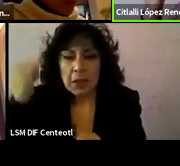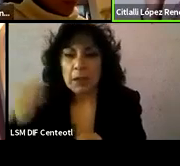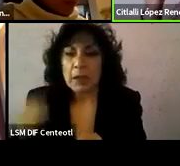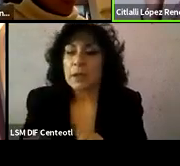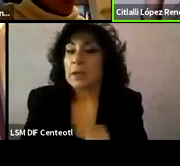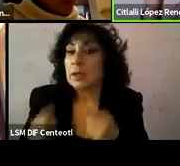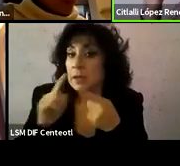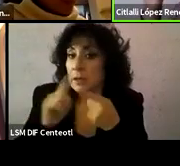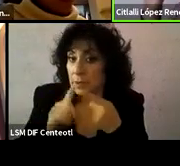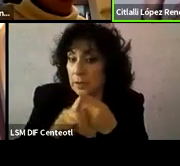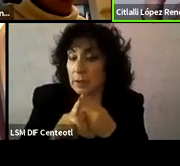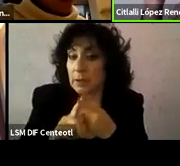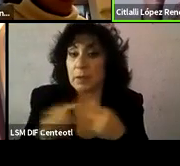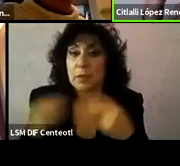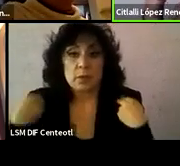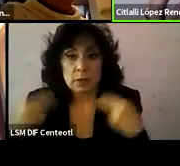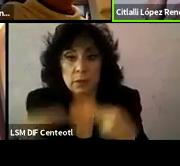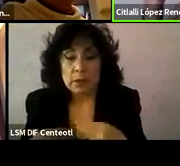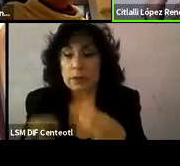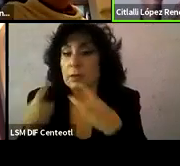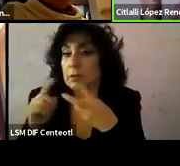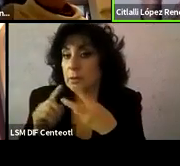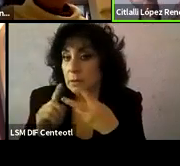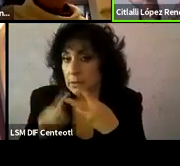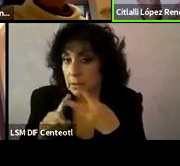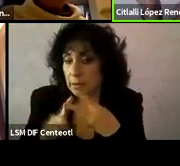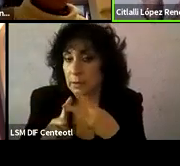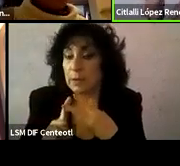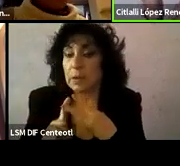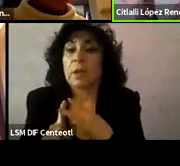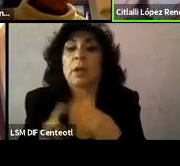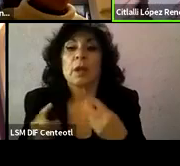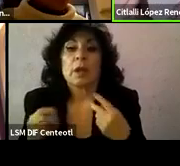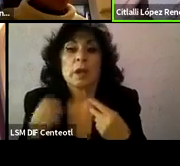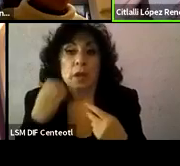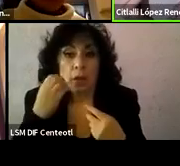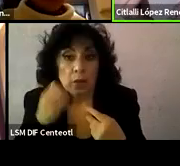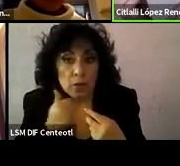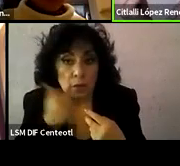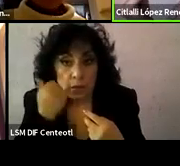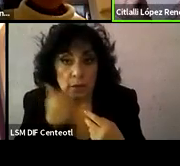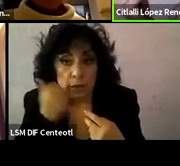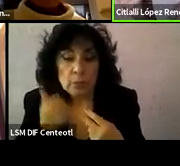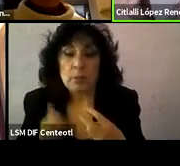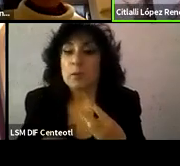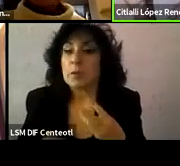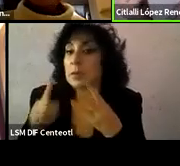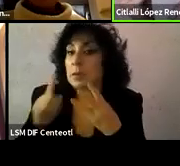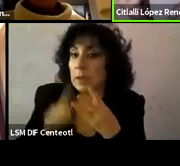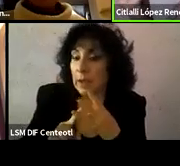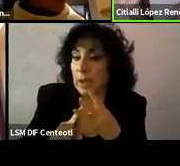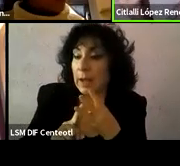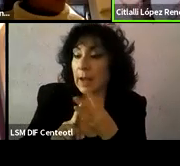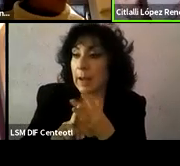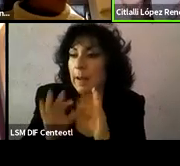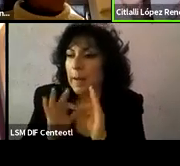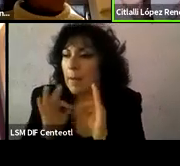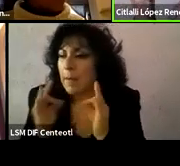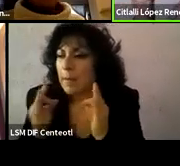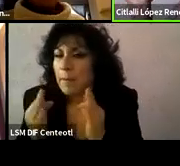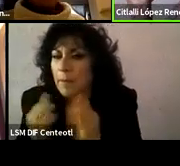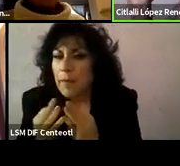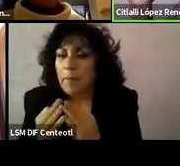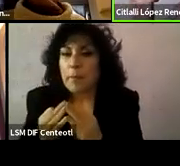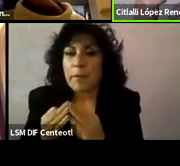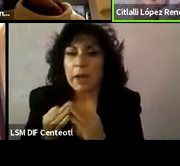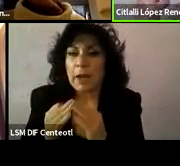voces de los estudiantes, incluso desde la forma misma de pensar el espacio físico, ¿no? ¿Qué espacios físicos permiten relaciones